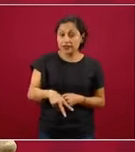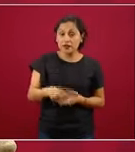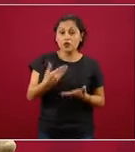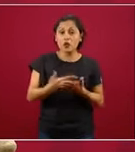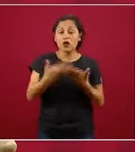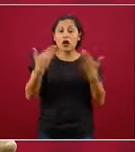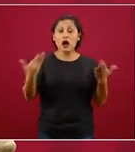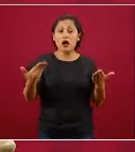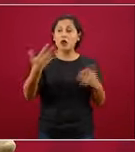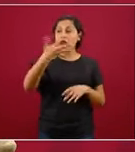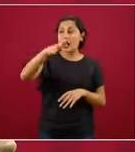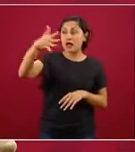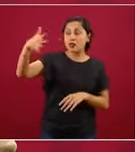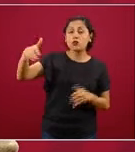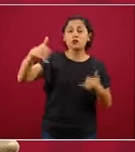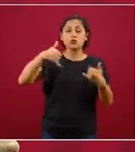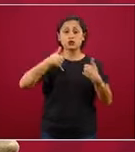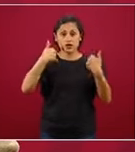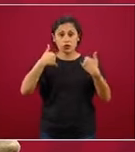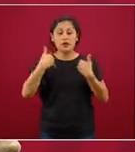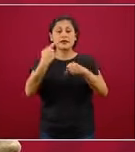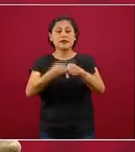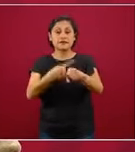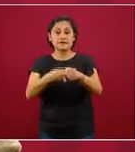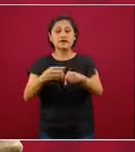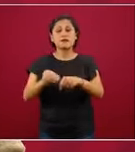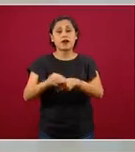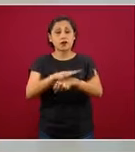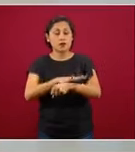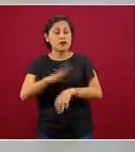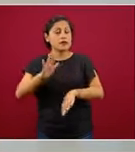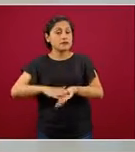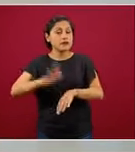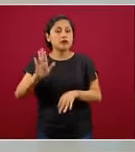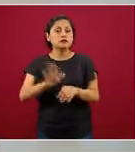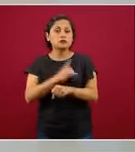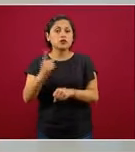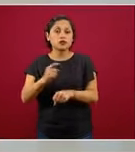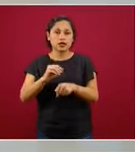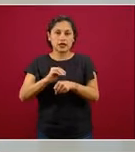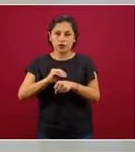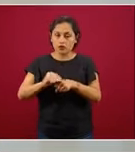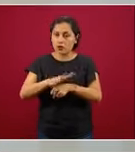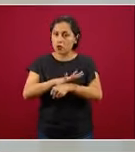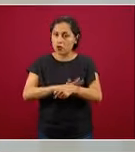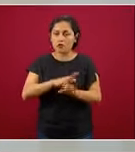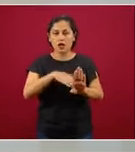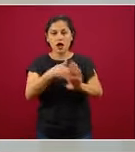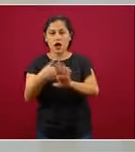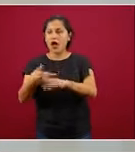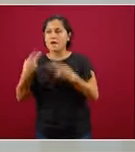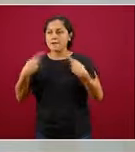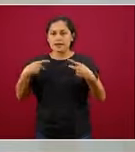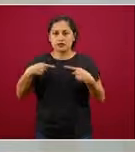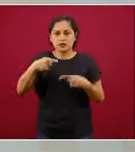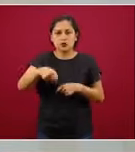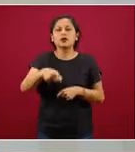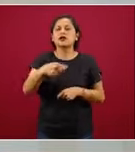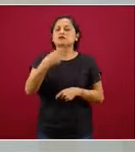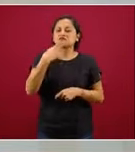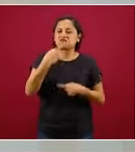en adultos jóvenes por COVID, porque COVID afecta a personas con este tipo de enfermedades. 81%, lo